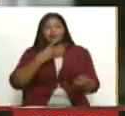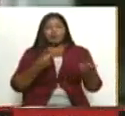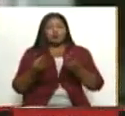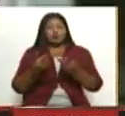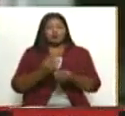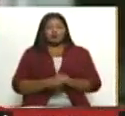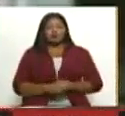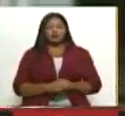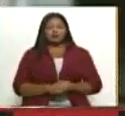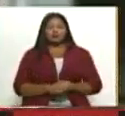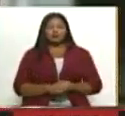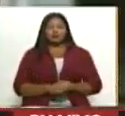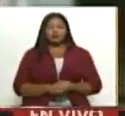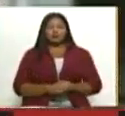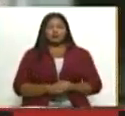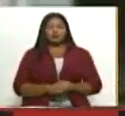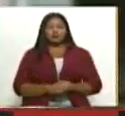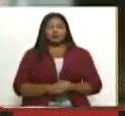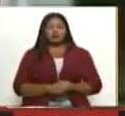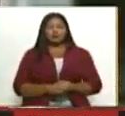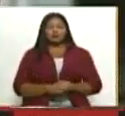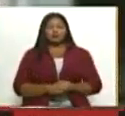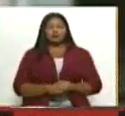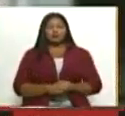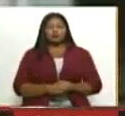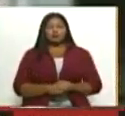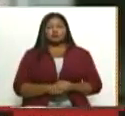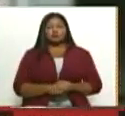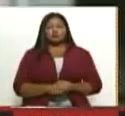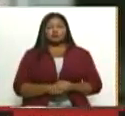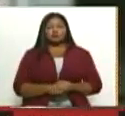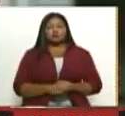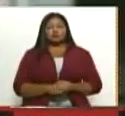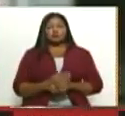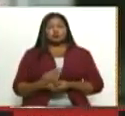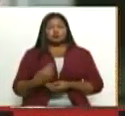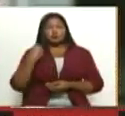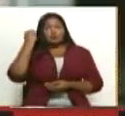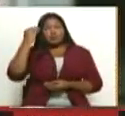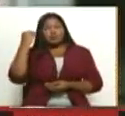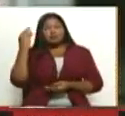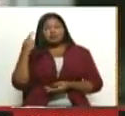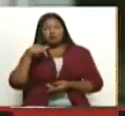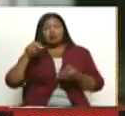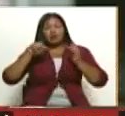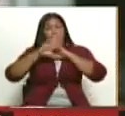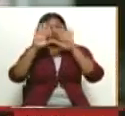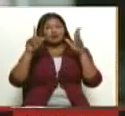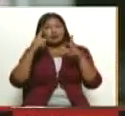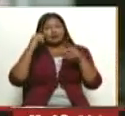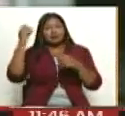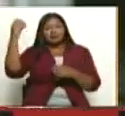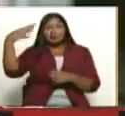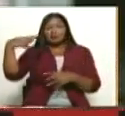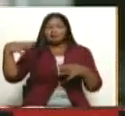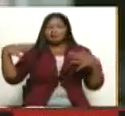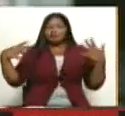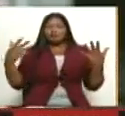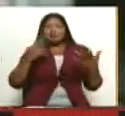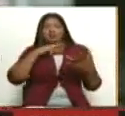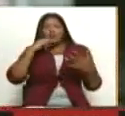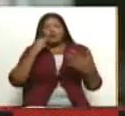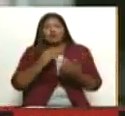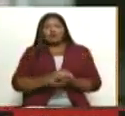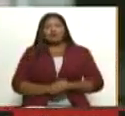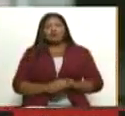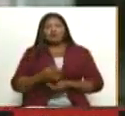embajador. Creo que hoy es una mañana soleada, pero mi